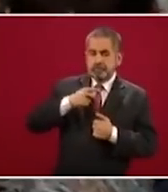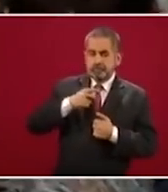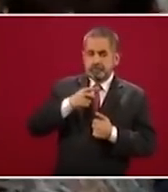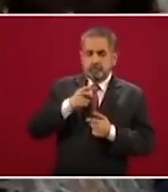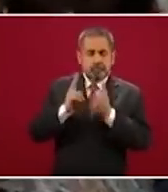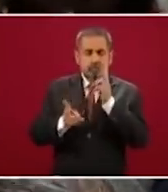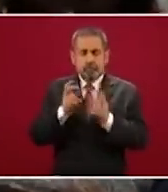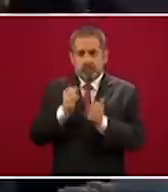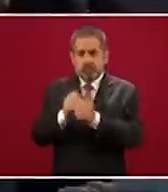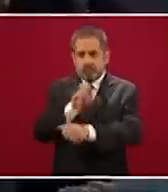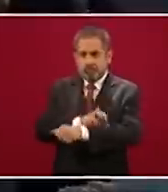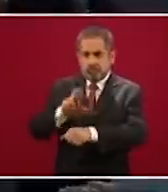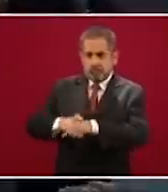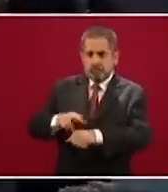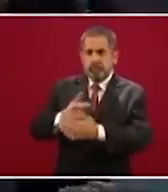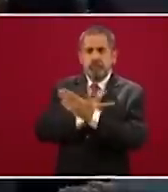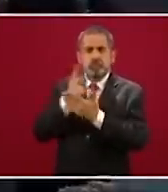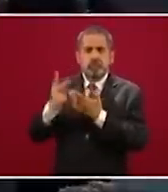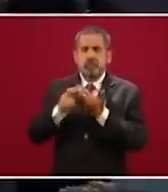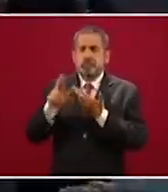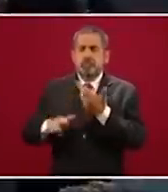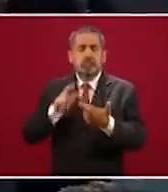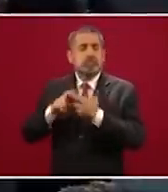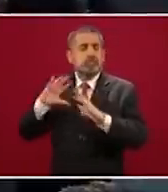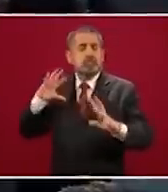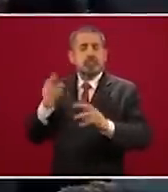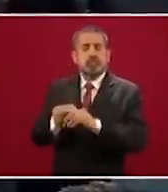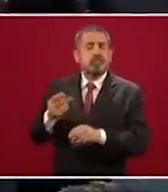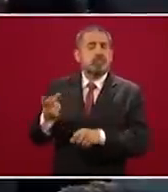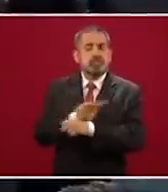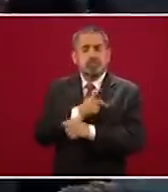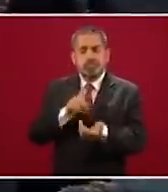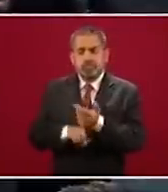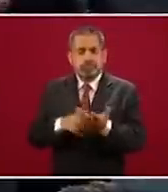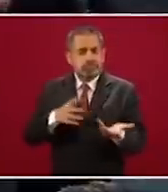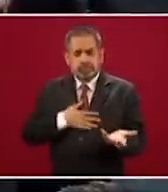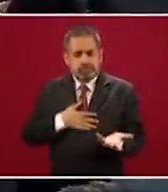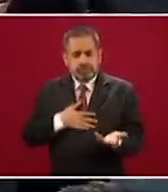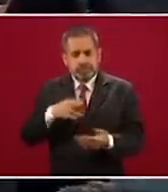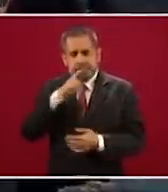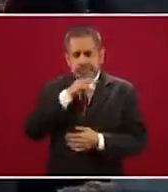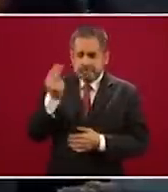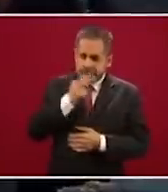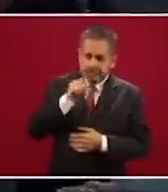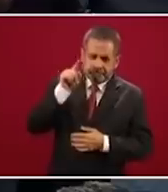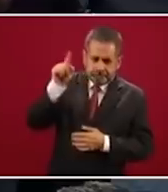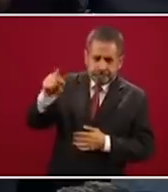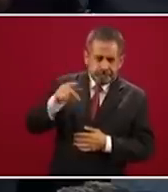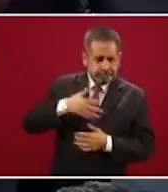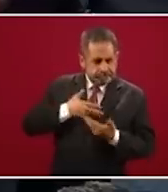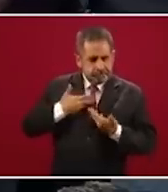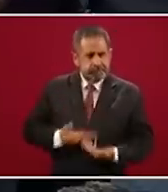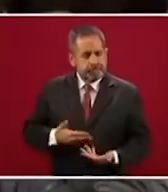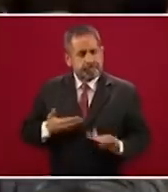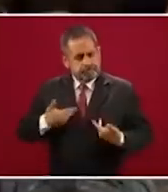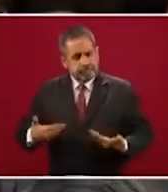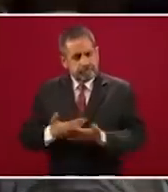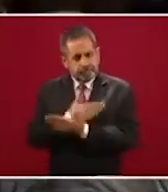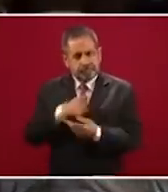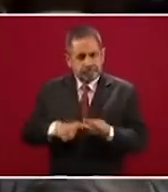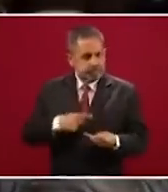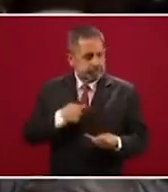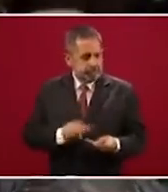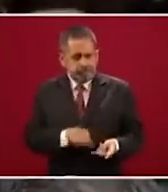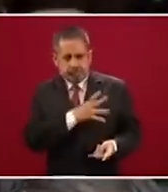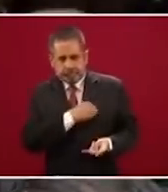el coordinador de programas regionales, han pasado ya 2 semanas. Es apremiante, señor presidente, lo digo como ciudadano, como padre,